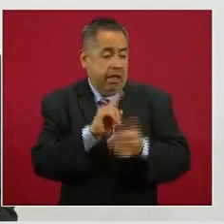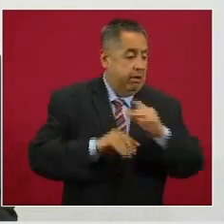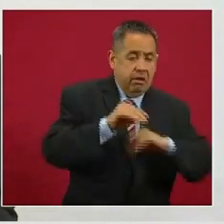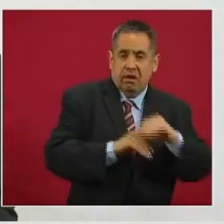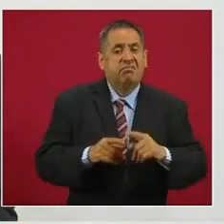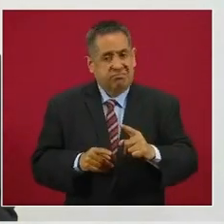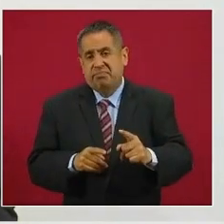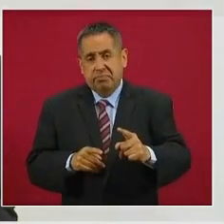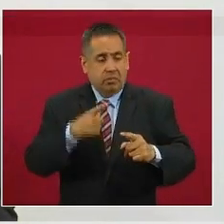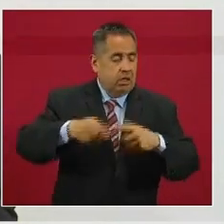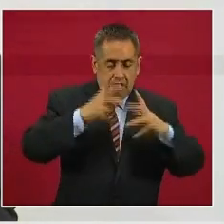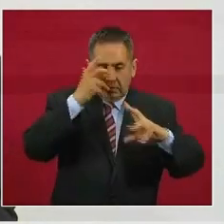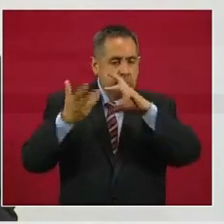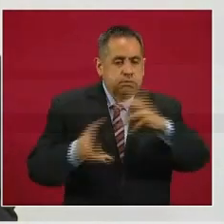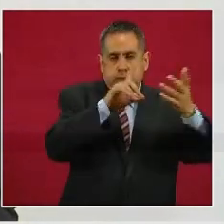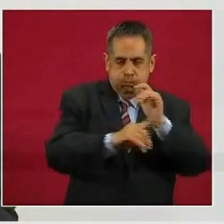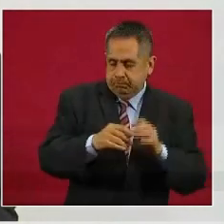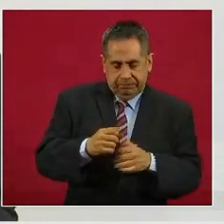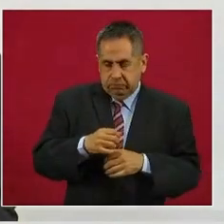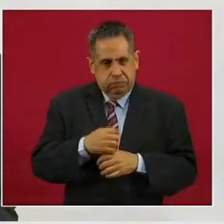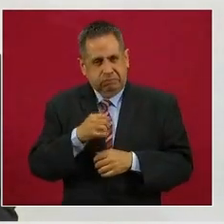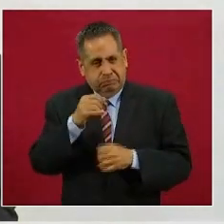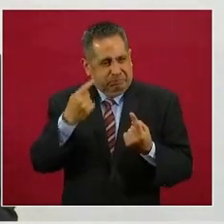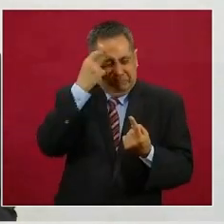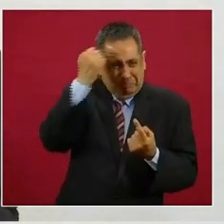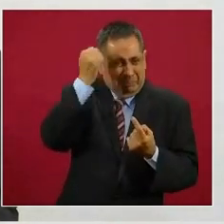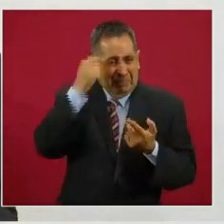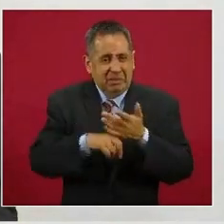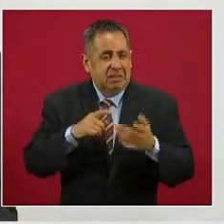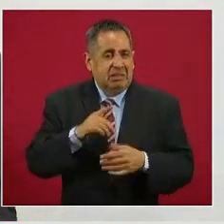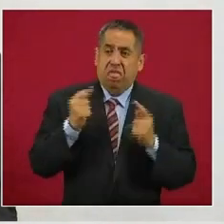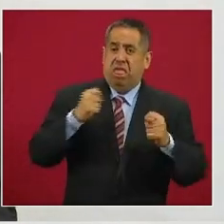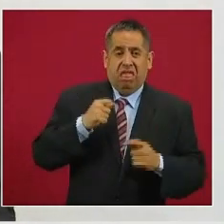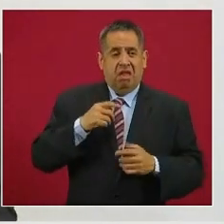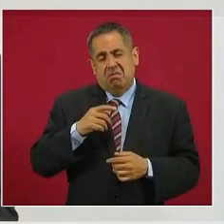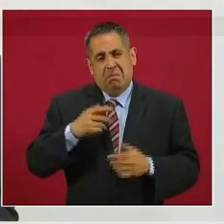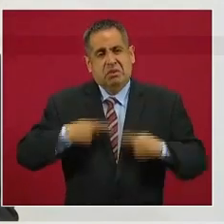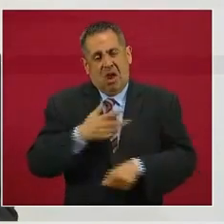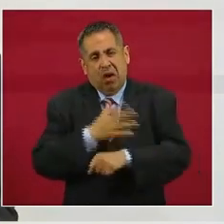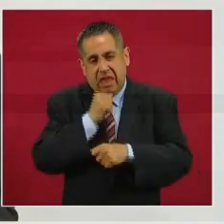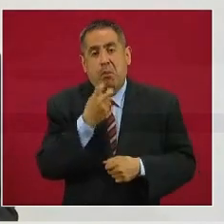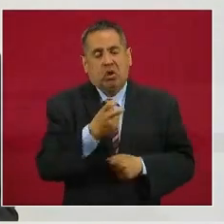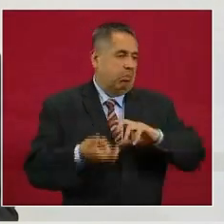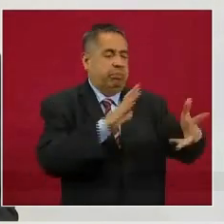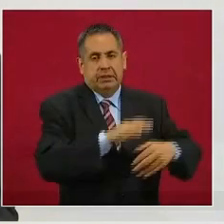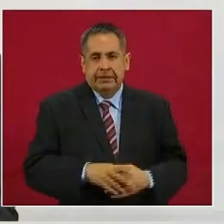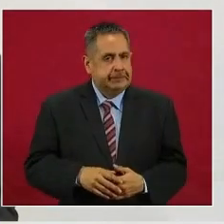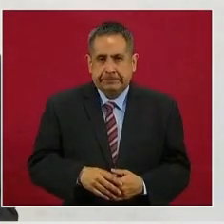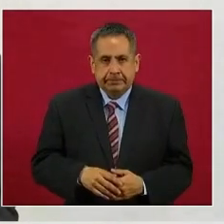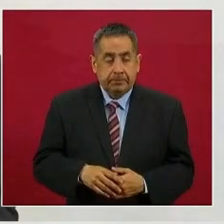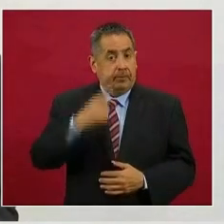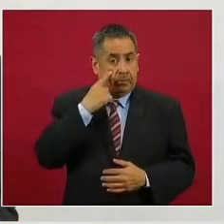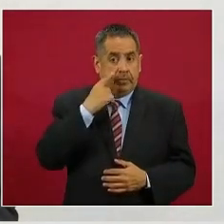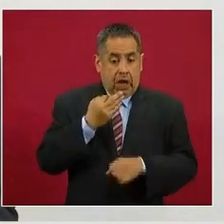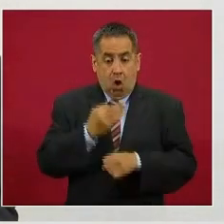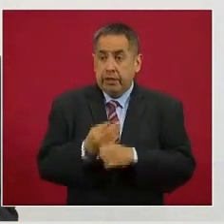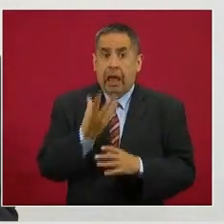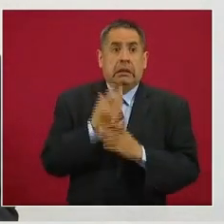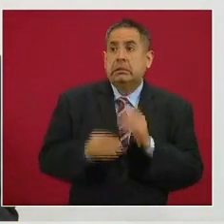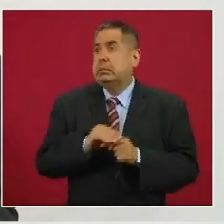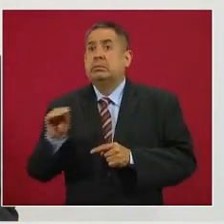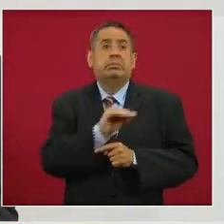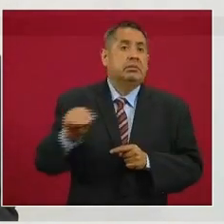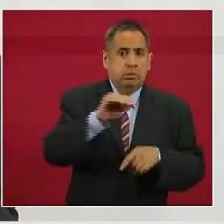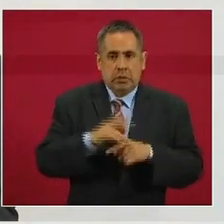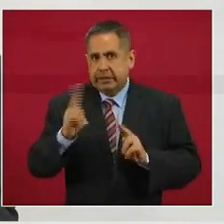el que finalmente perdieron el control por su torpeza, por su prepotencia y su mala fe. Hoy es importante destacar que los delitos cometidos por ese individuo que ahora huye a salto de